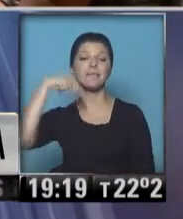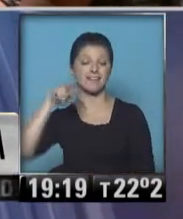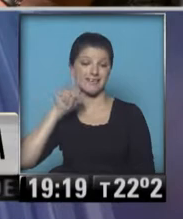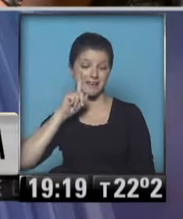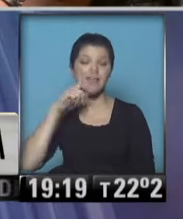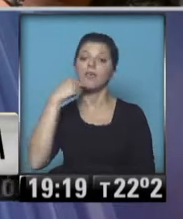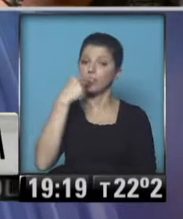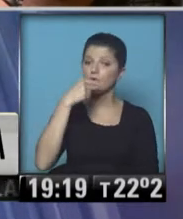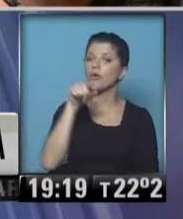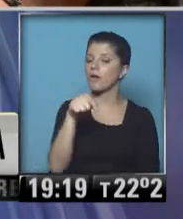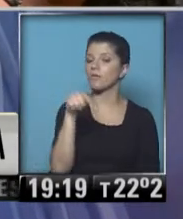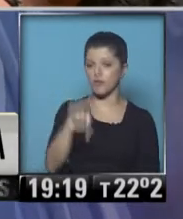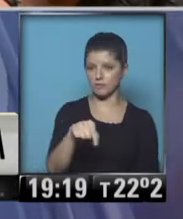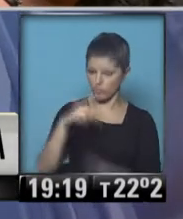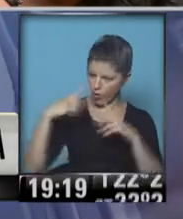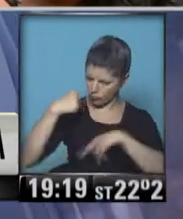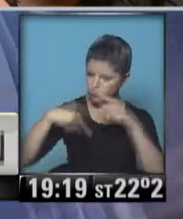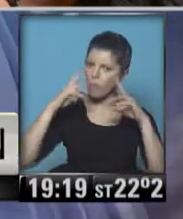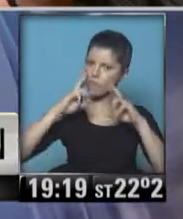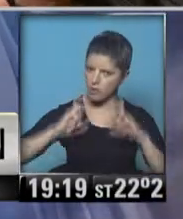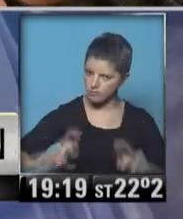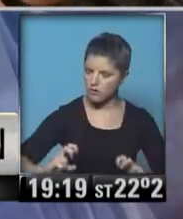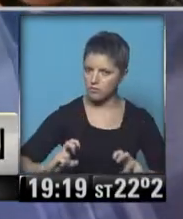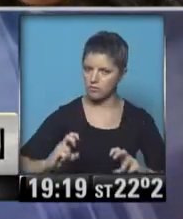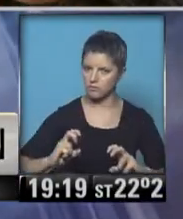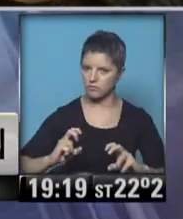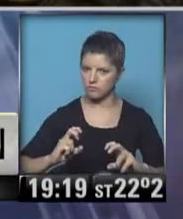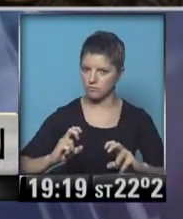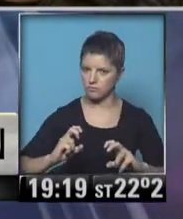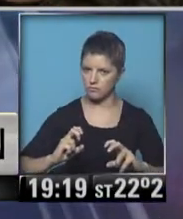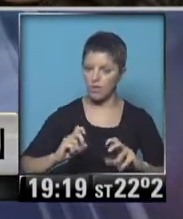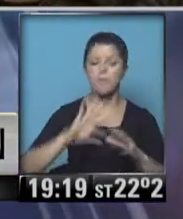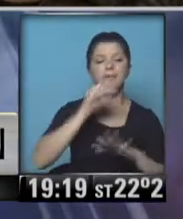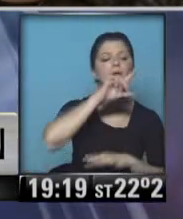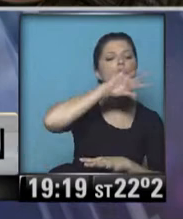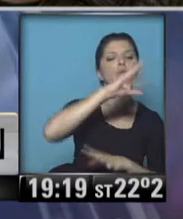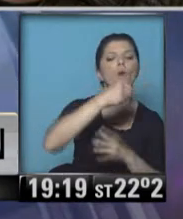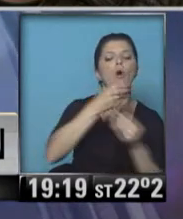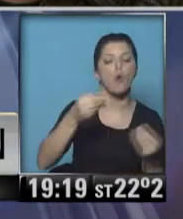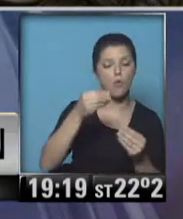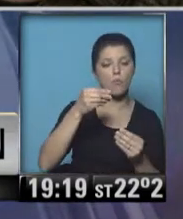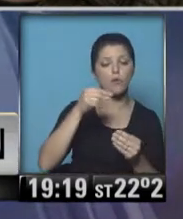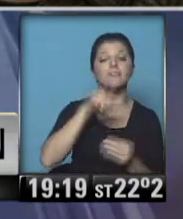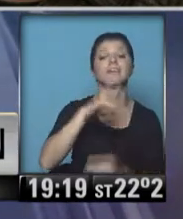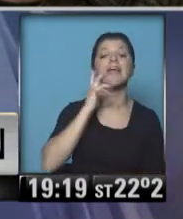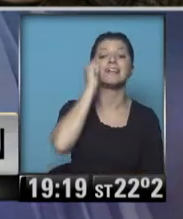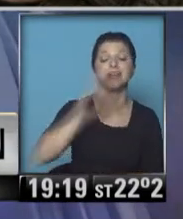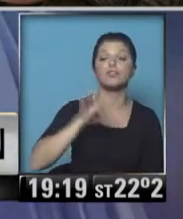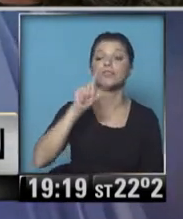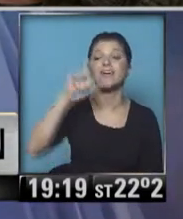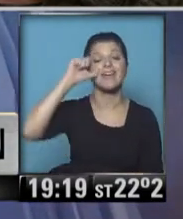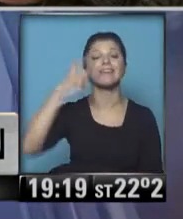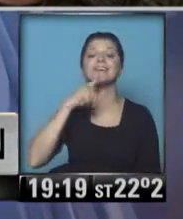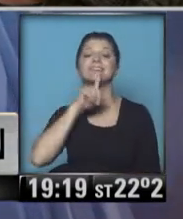rechazó apartarse de esta causa que está investigando la apropiación del nieto de Estela de Carlotto, presidenta de